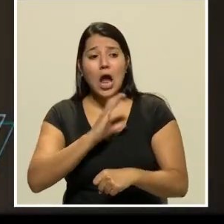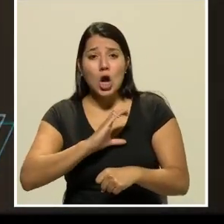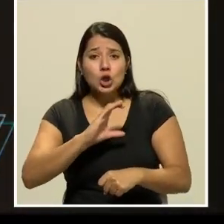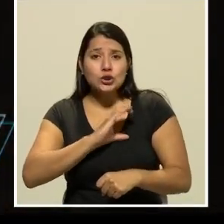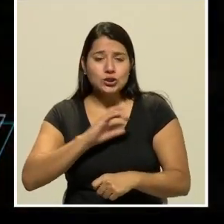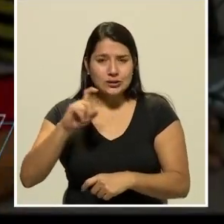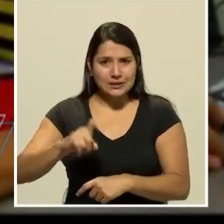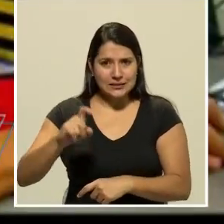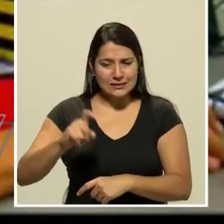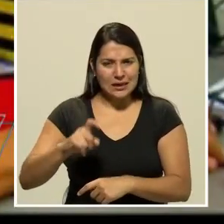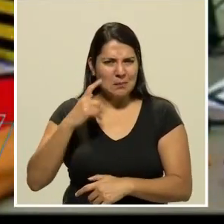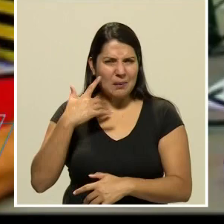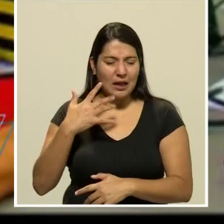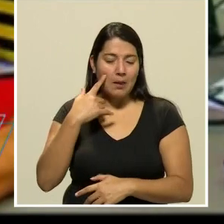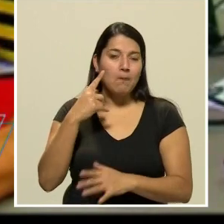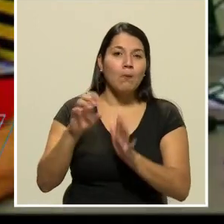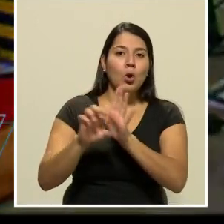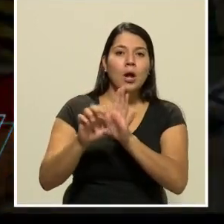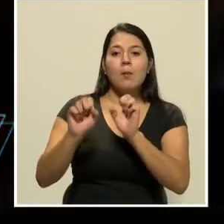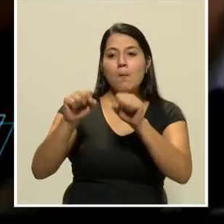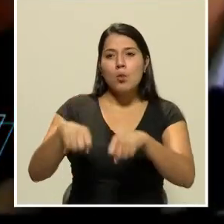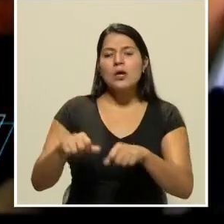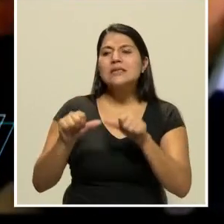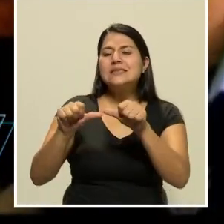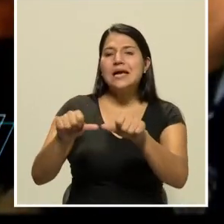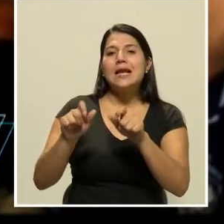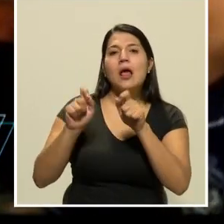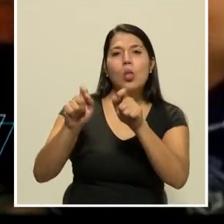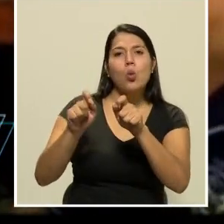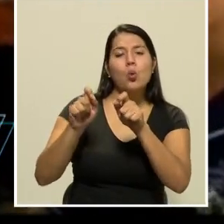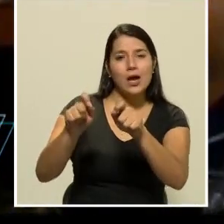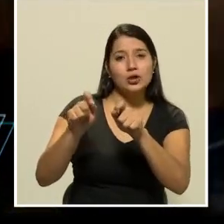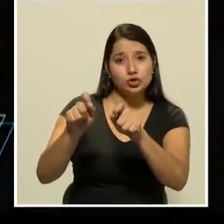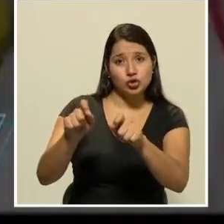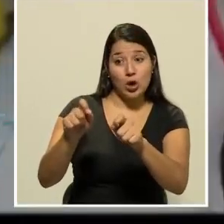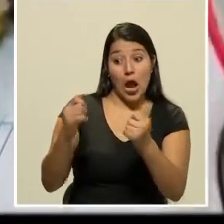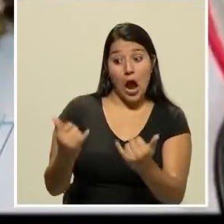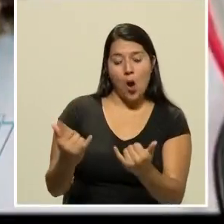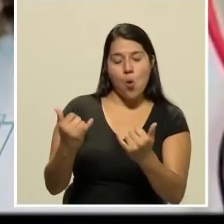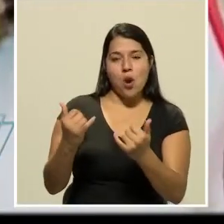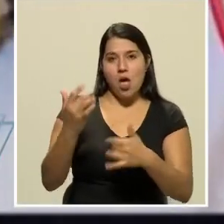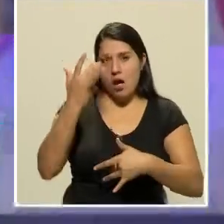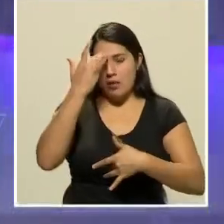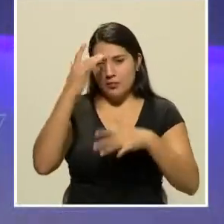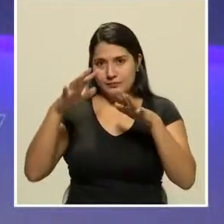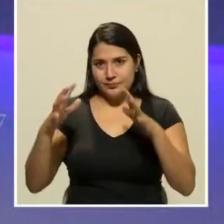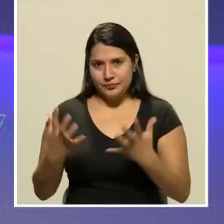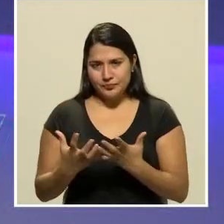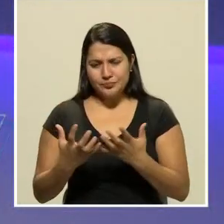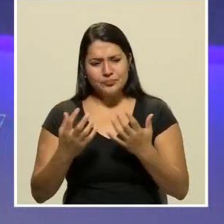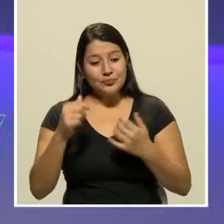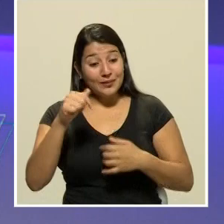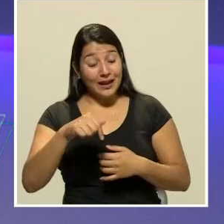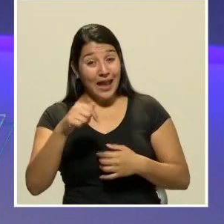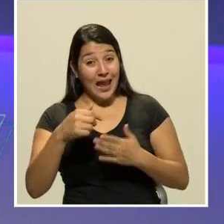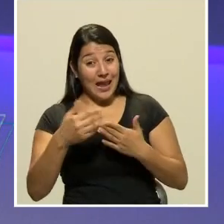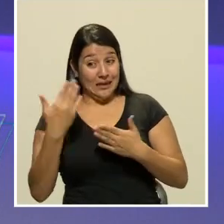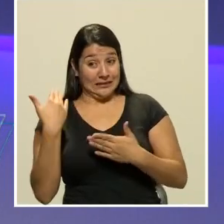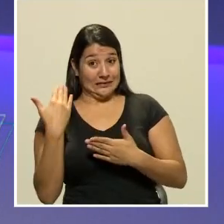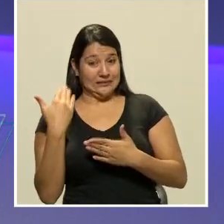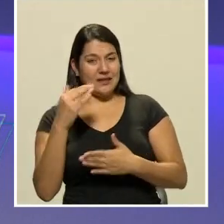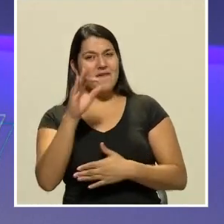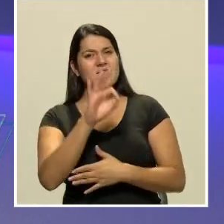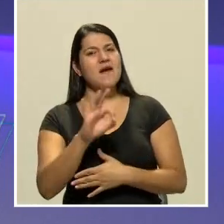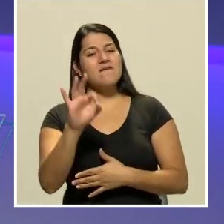necesita para, por ejemplo, seguir educándose en tiempos de pandemia. Doña Leda, este mes de febrero,